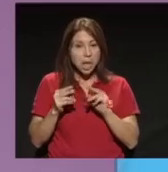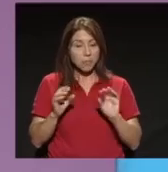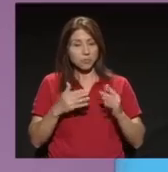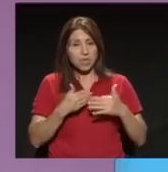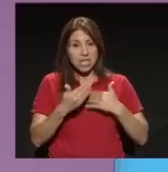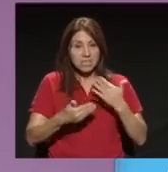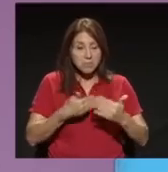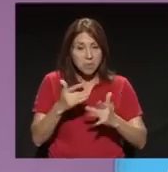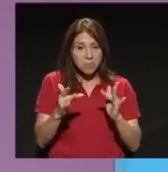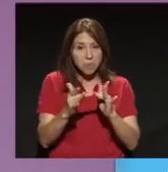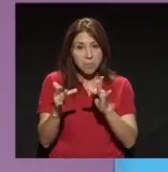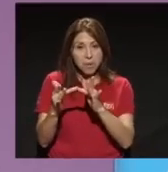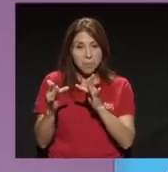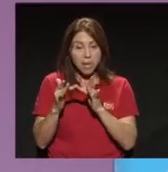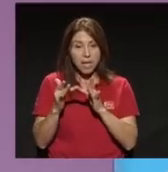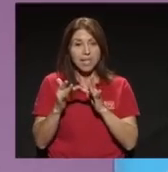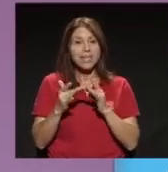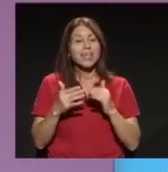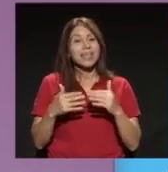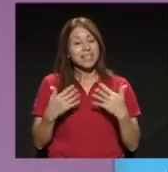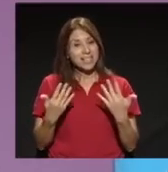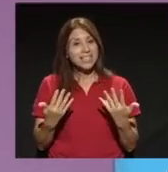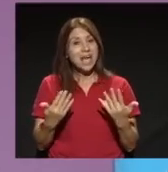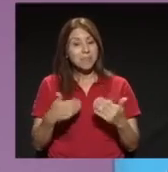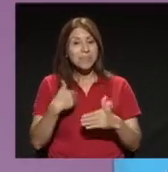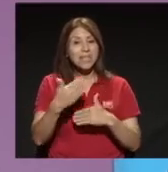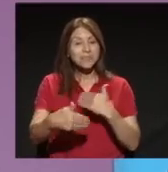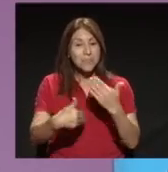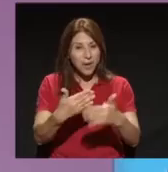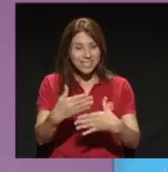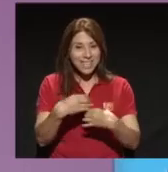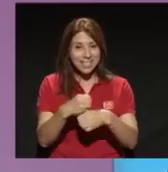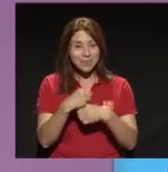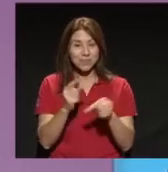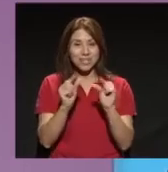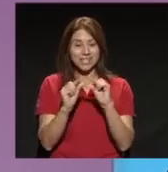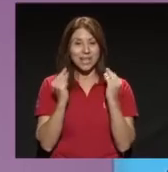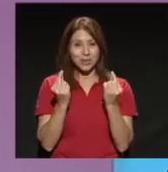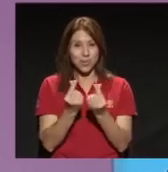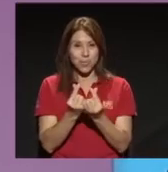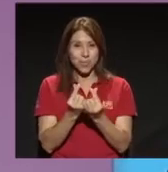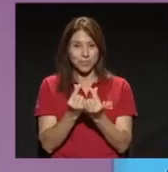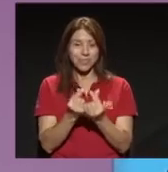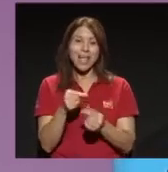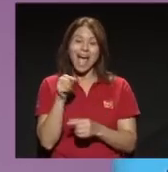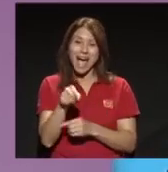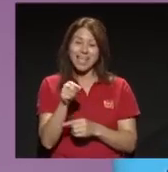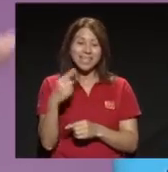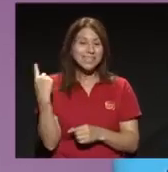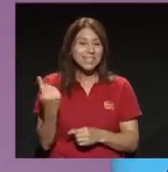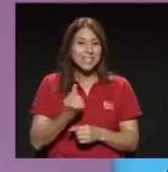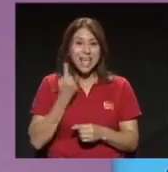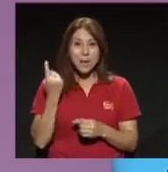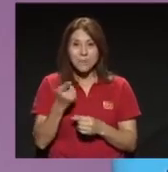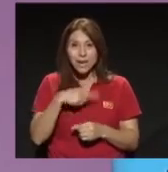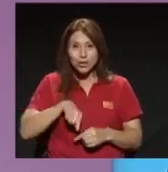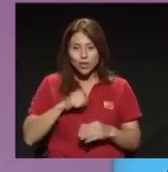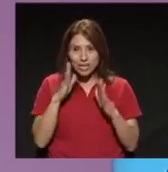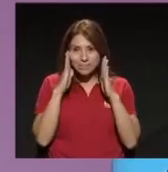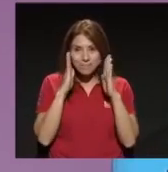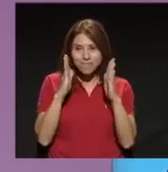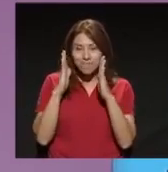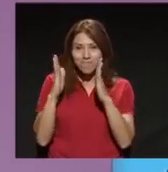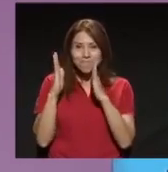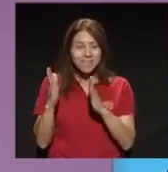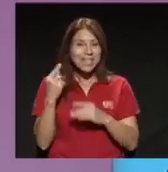y ya después digamos ahí sí tenemos a este grupo y entonces pues ahí siempre estamos como pues con las antenas pues está verdad